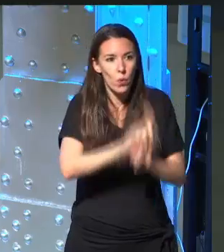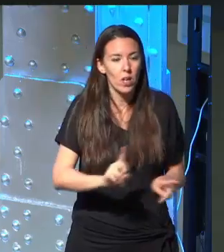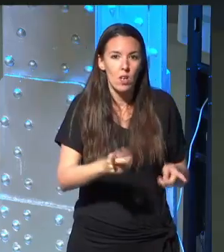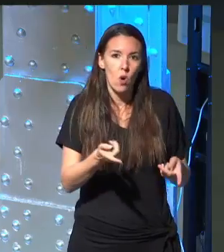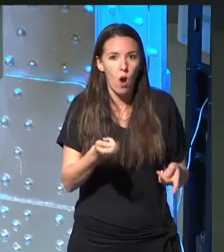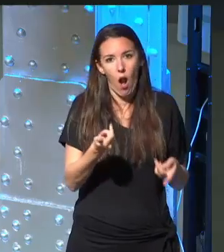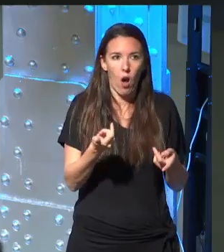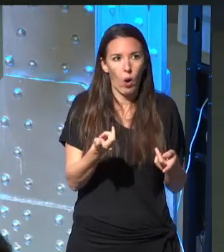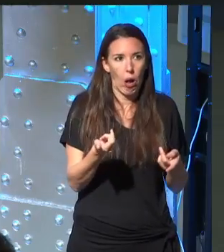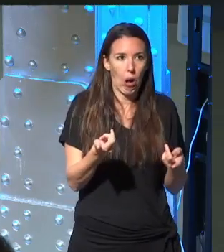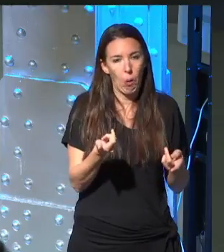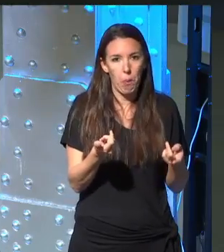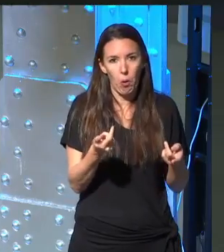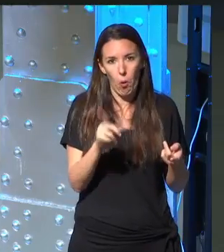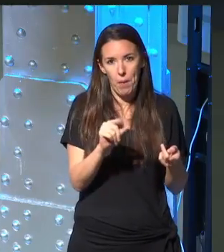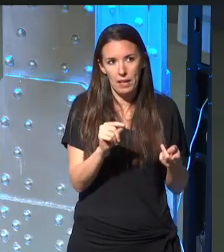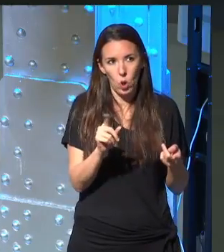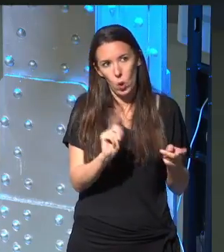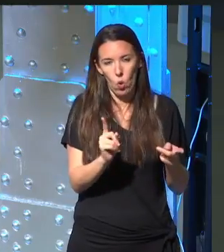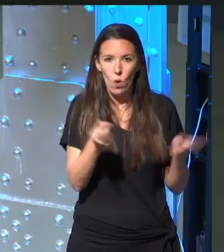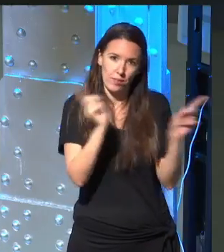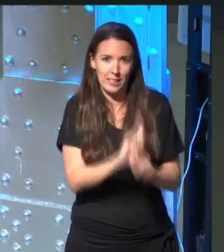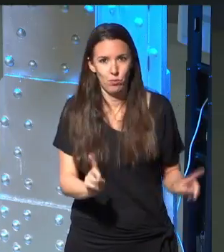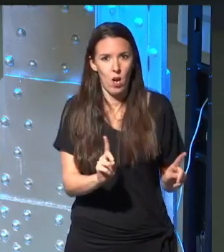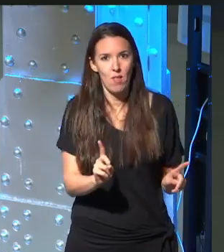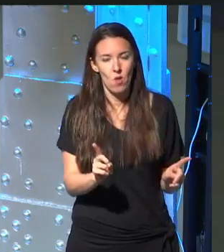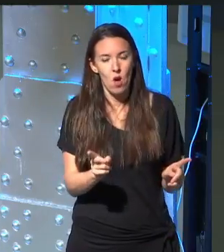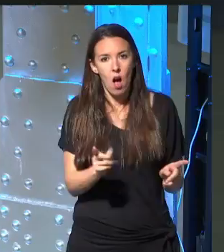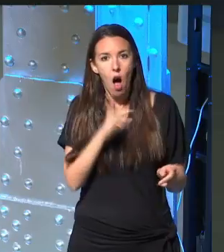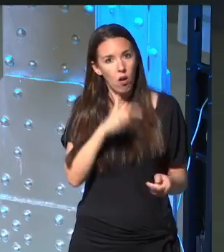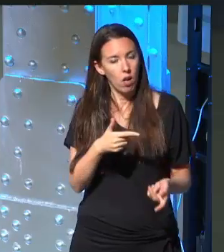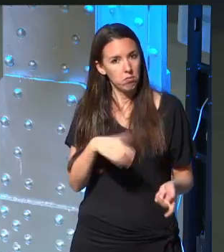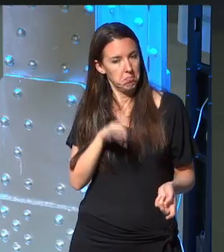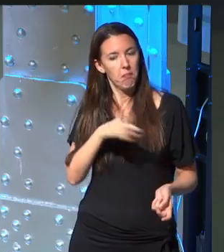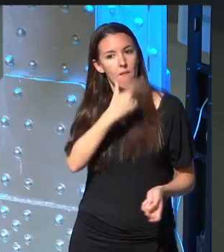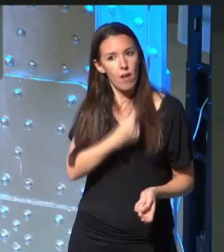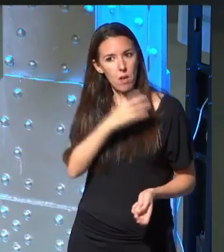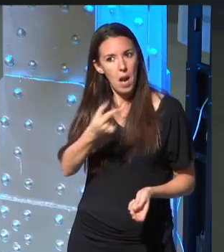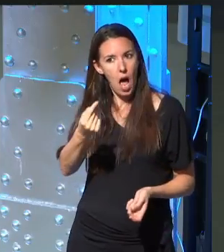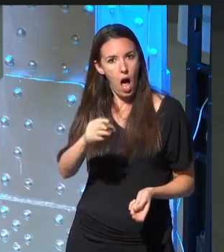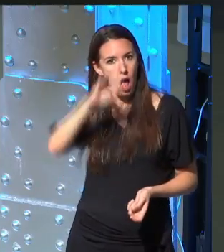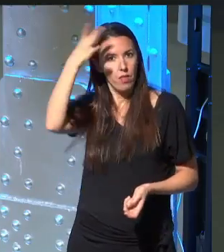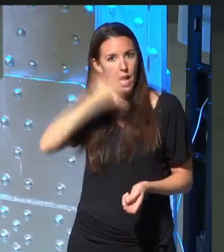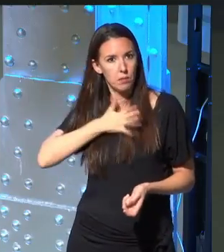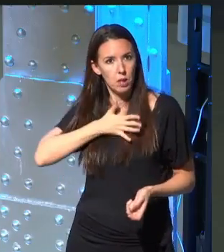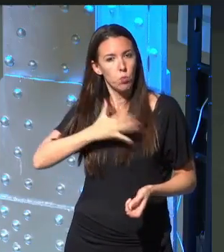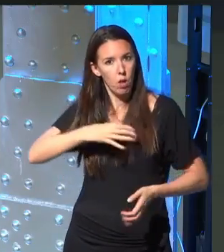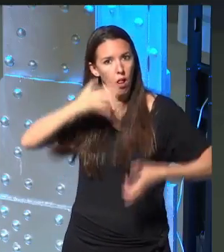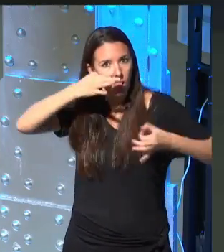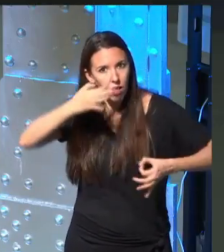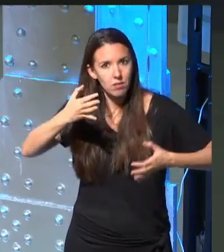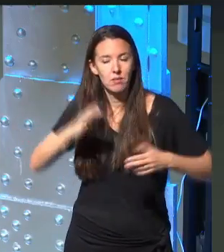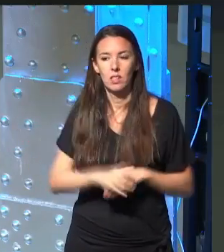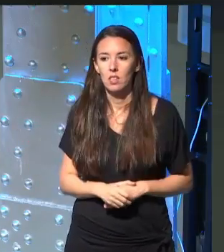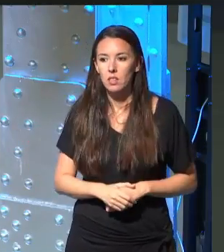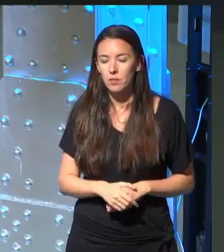no parezca una cosa barata, pues ahora de repente voy a tener más facilidades para las ideas que tengo que se puedan